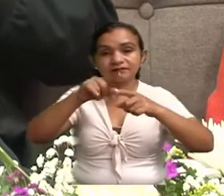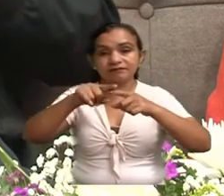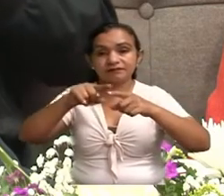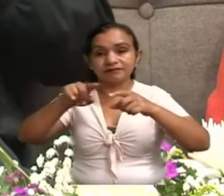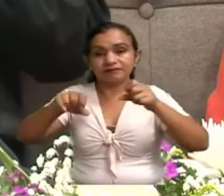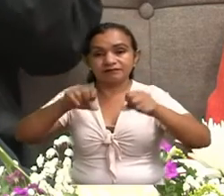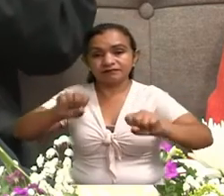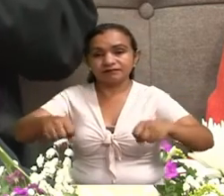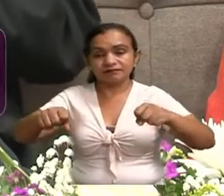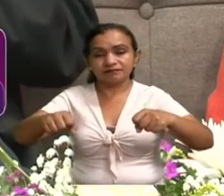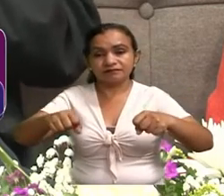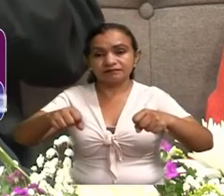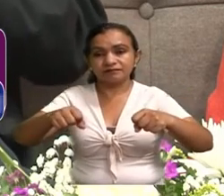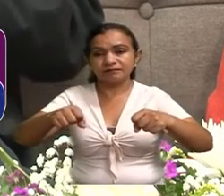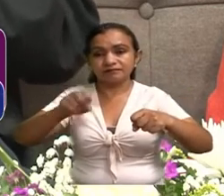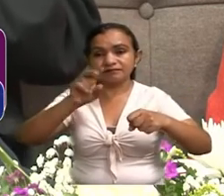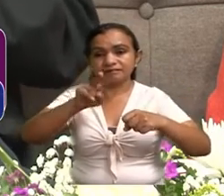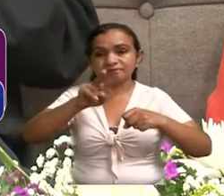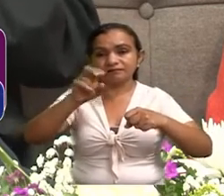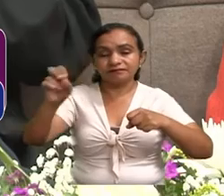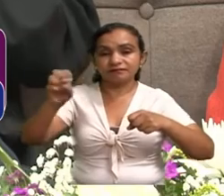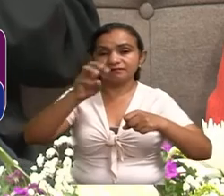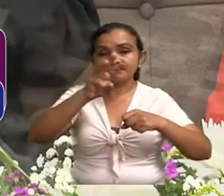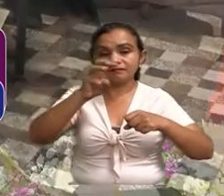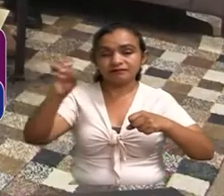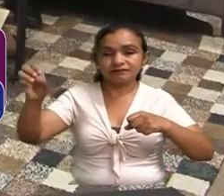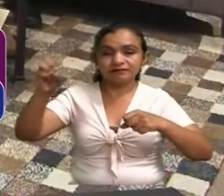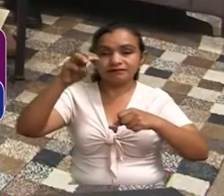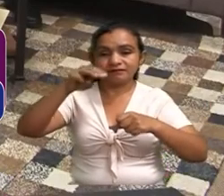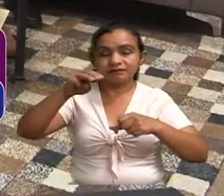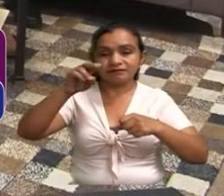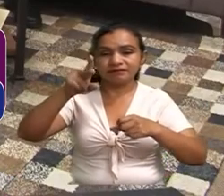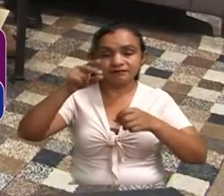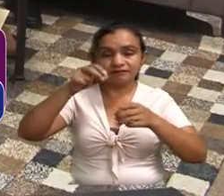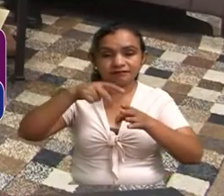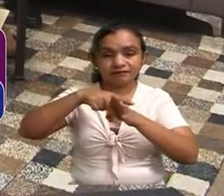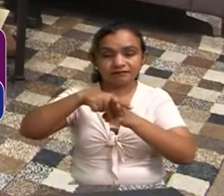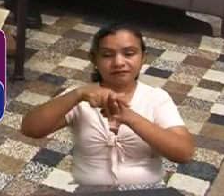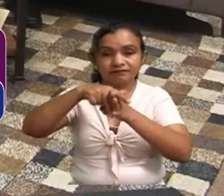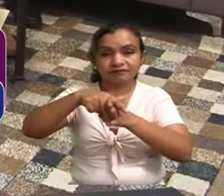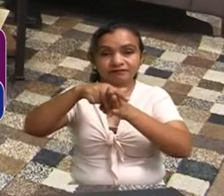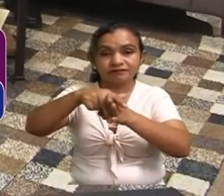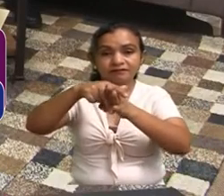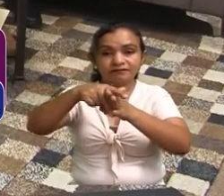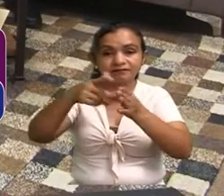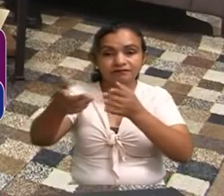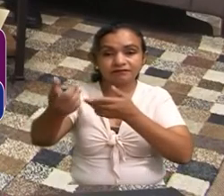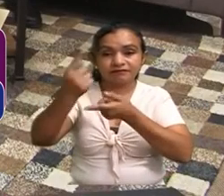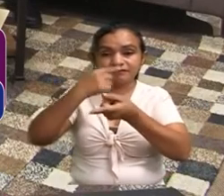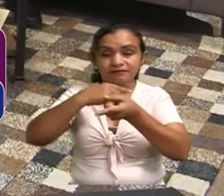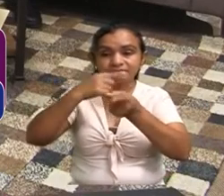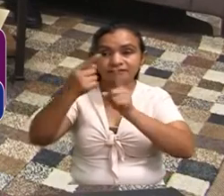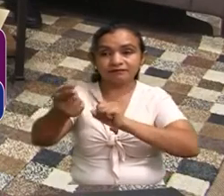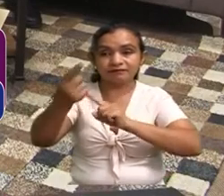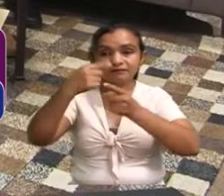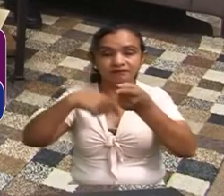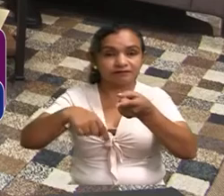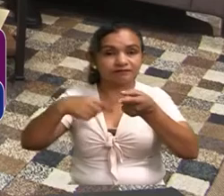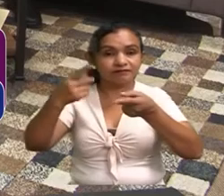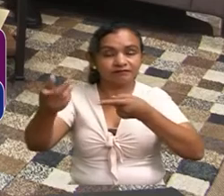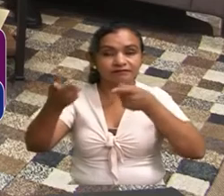como unos 200, 300 mulas, y con que llevaba, o sea, haciendo el intercambio, ¿no? Llevando